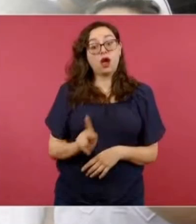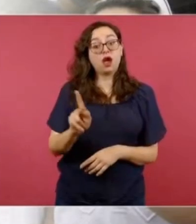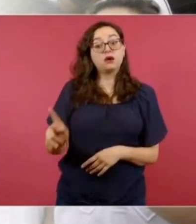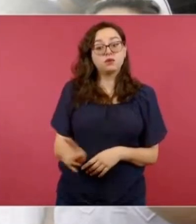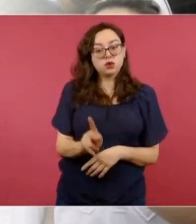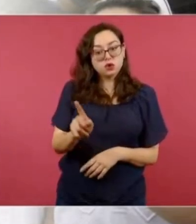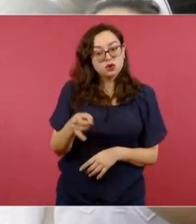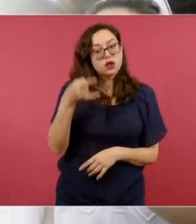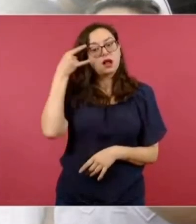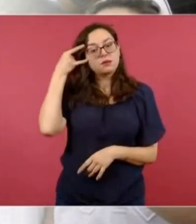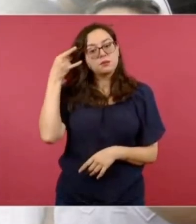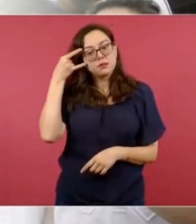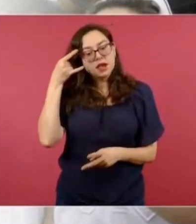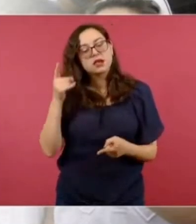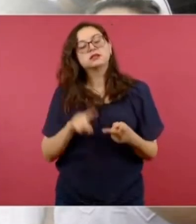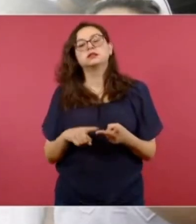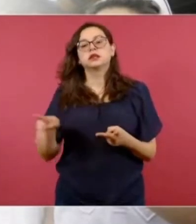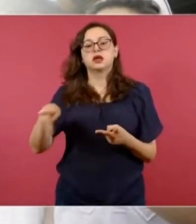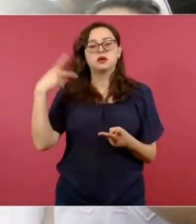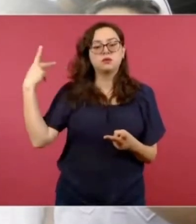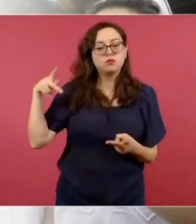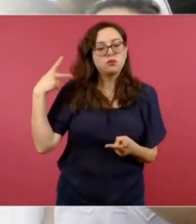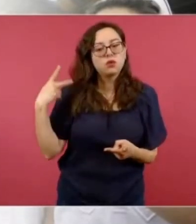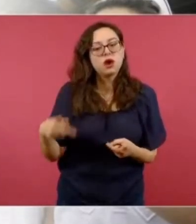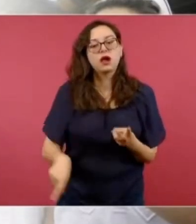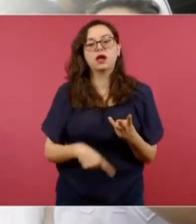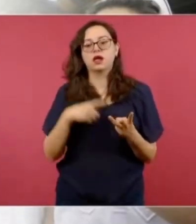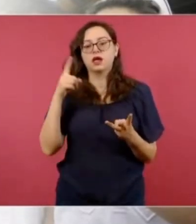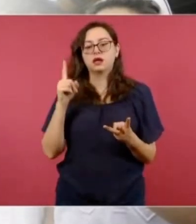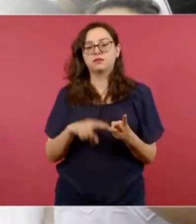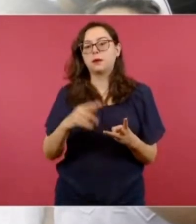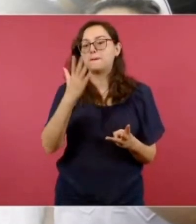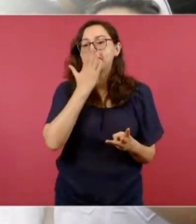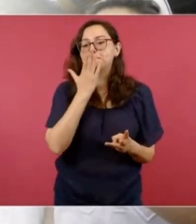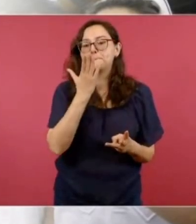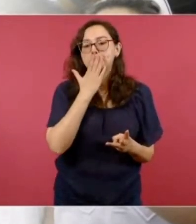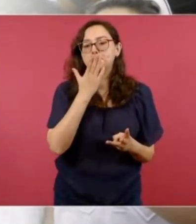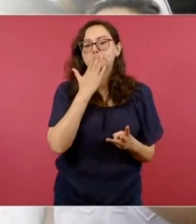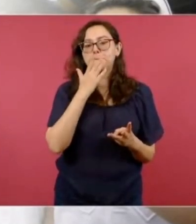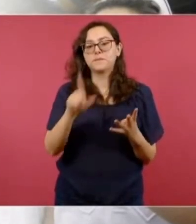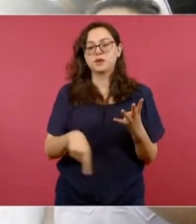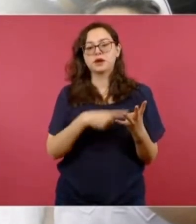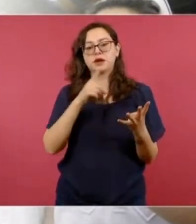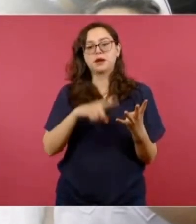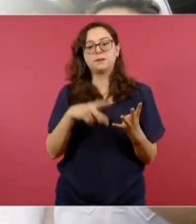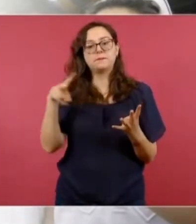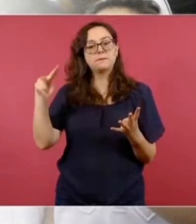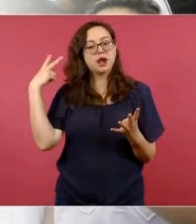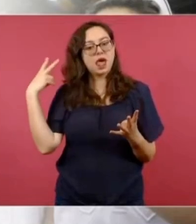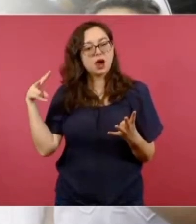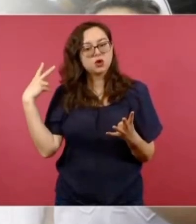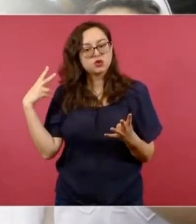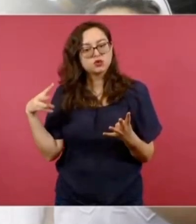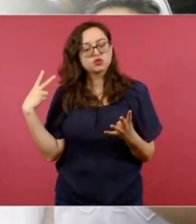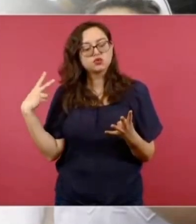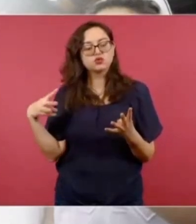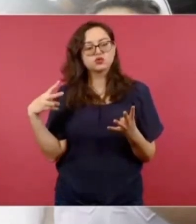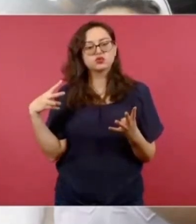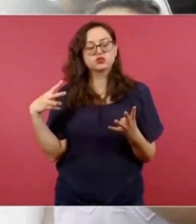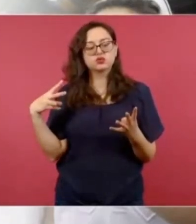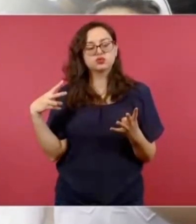y Quixmitlán, en Puebla, en Moctezuma, en Sonora, en Suchilapan y en La Laguna, en Veracruz, y